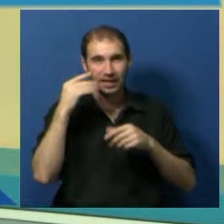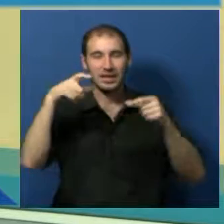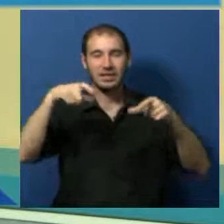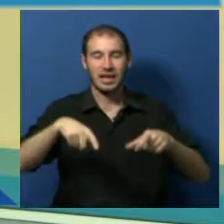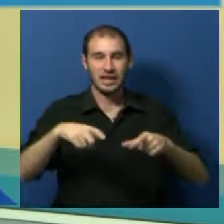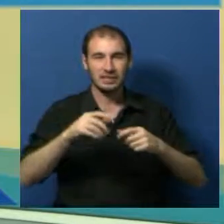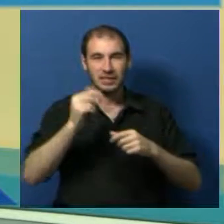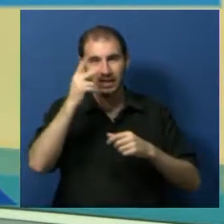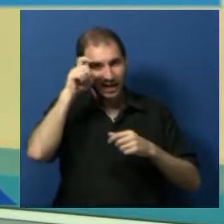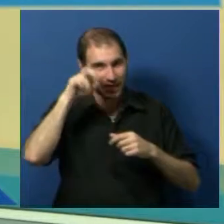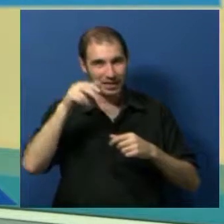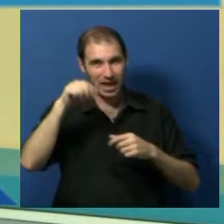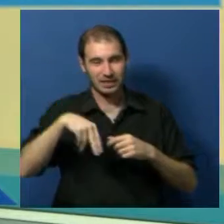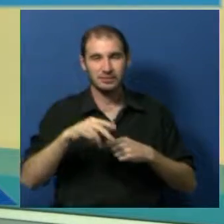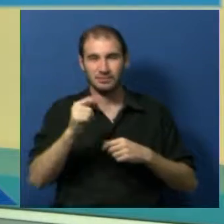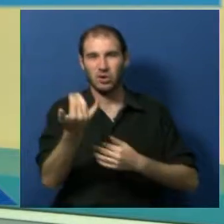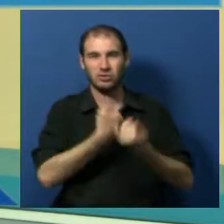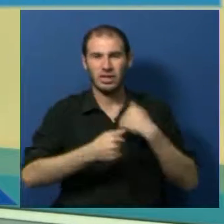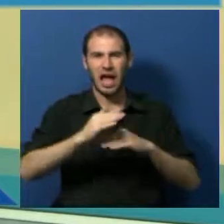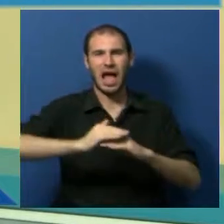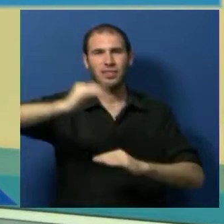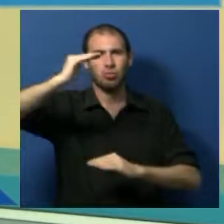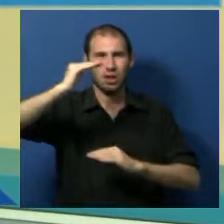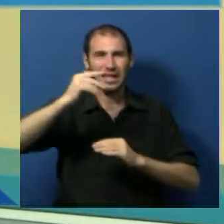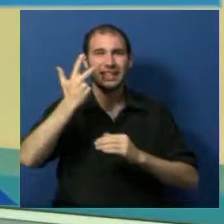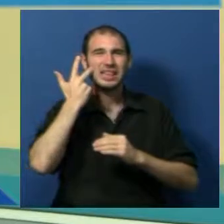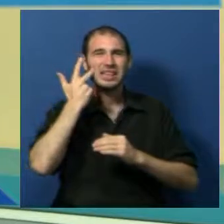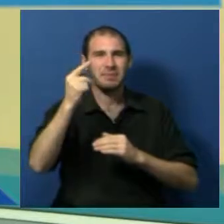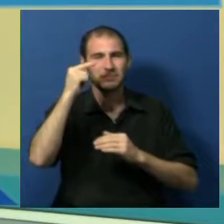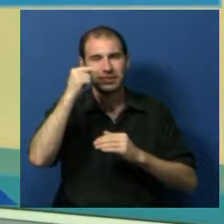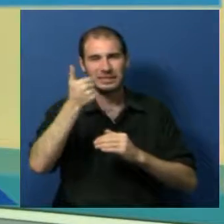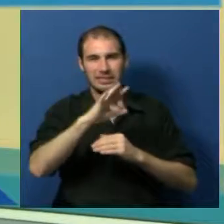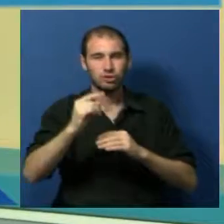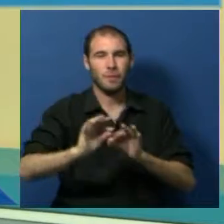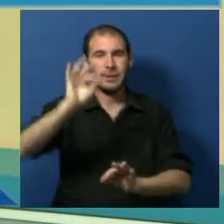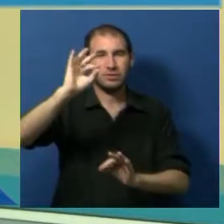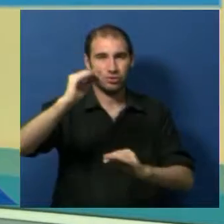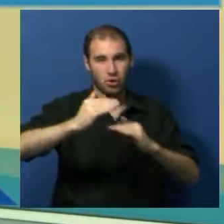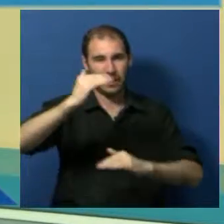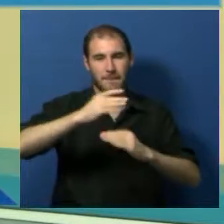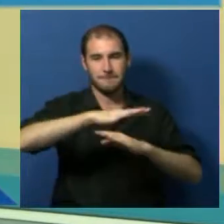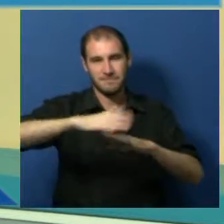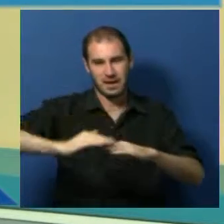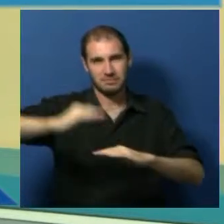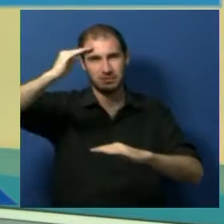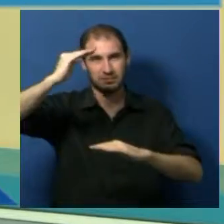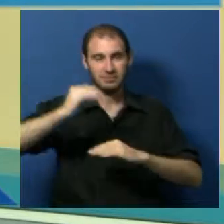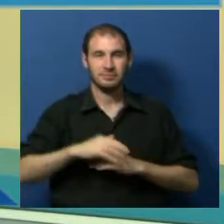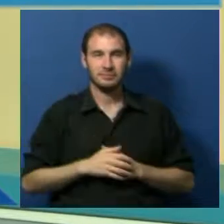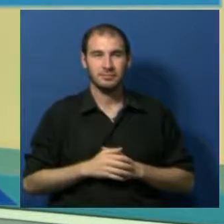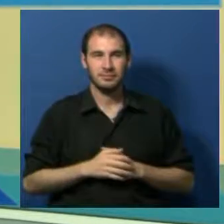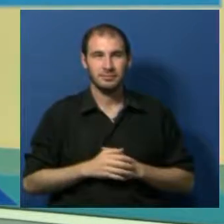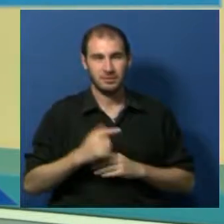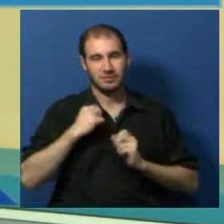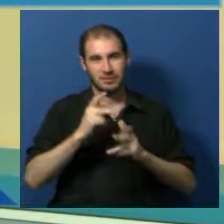estadio Hernando Siles. Vos lo decías, la altura, más de 3.600 metros de altura a nivel del mar, sobre el nivel del mar,